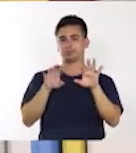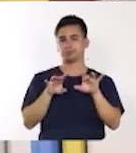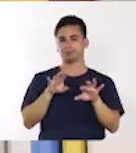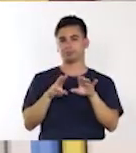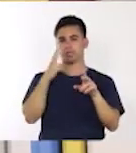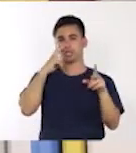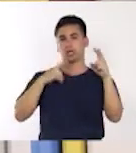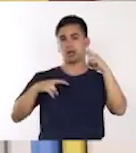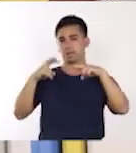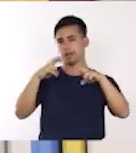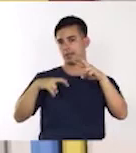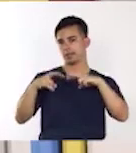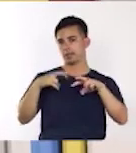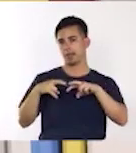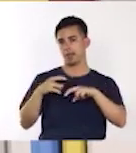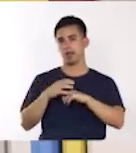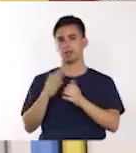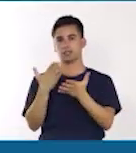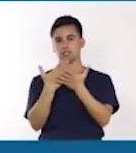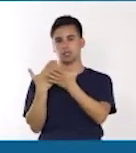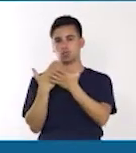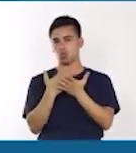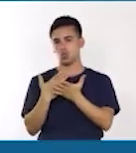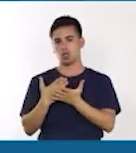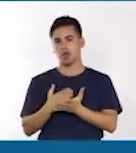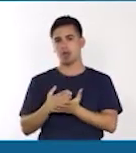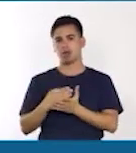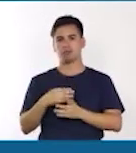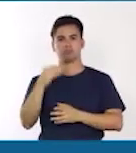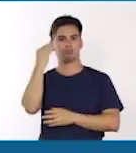que pueden servirles para buscar información